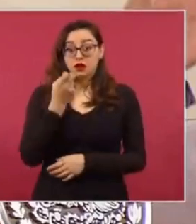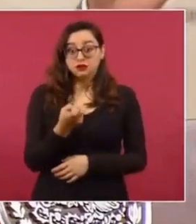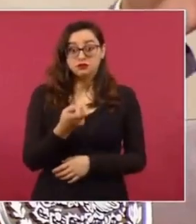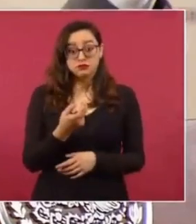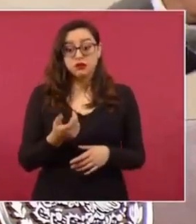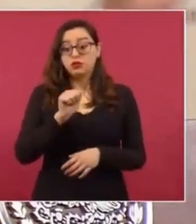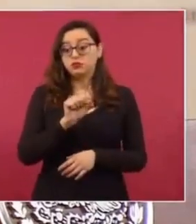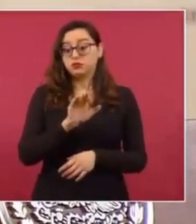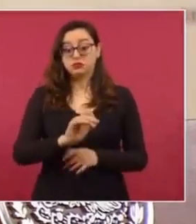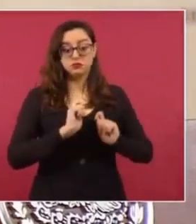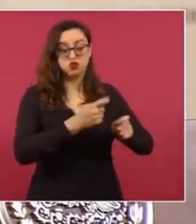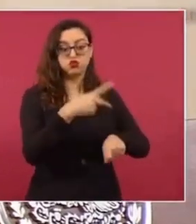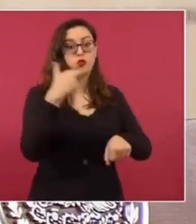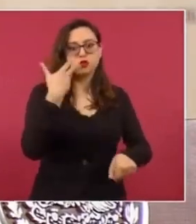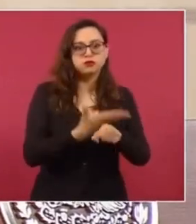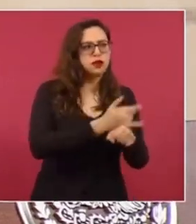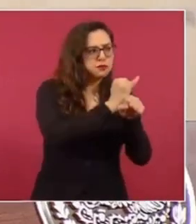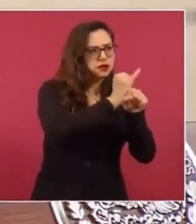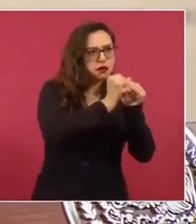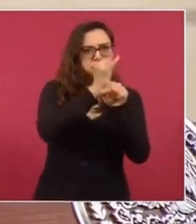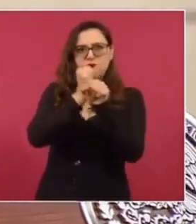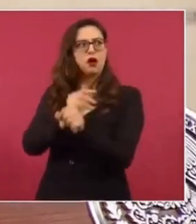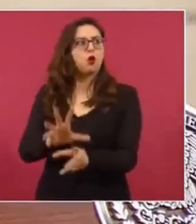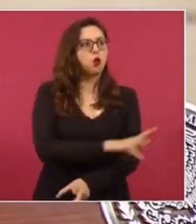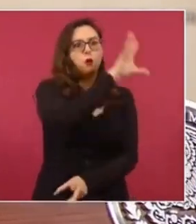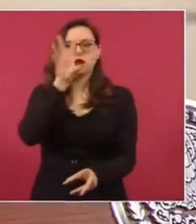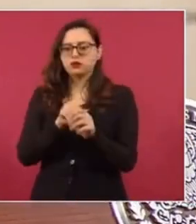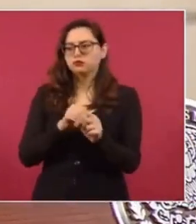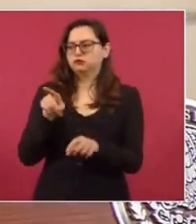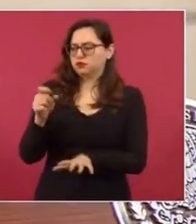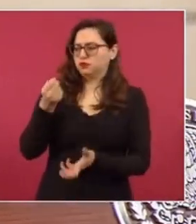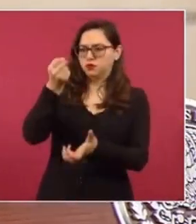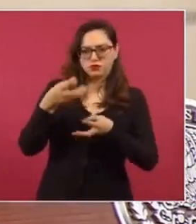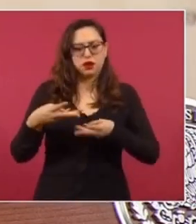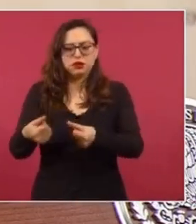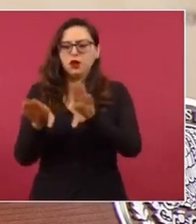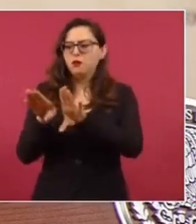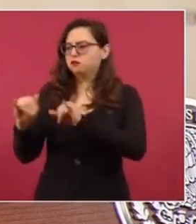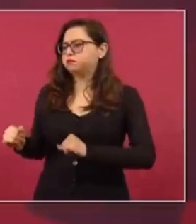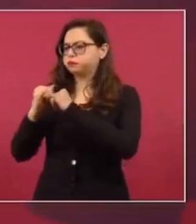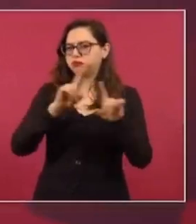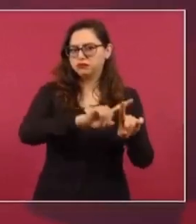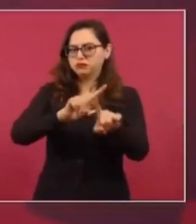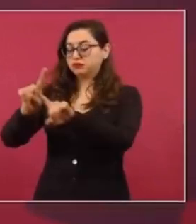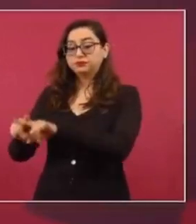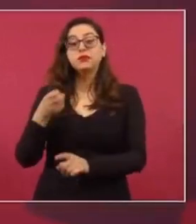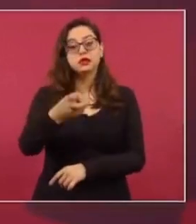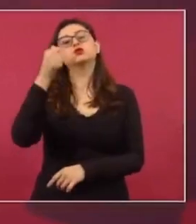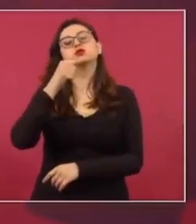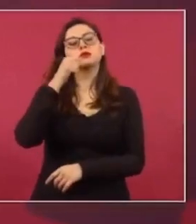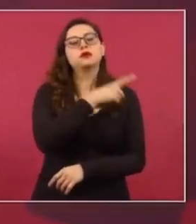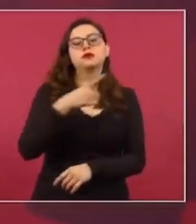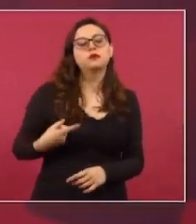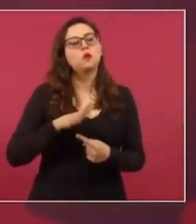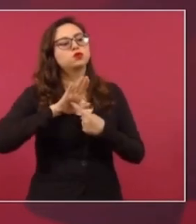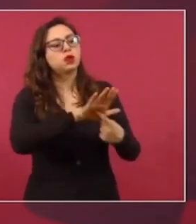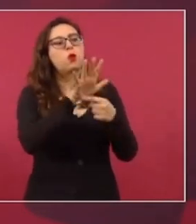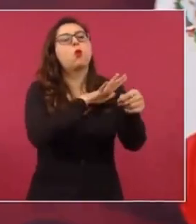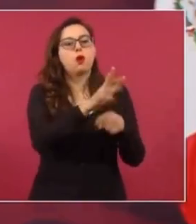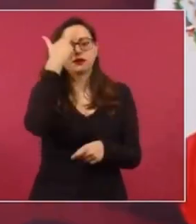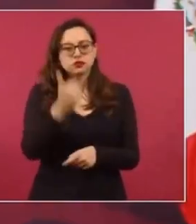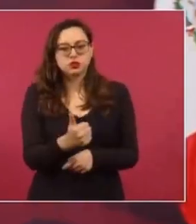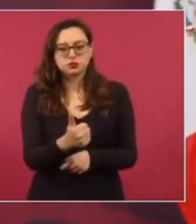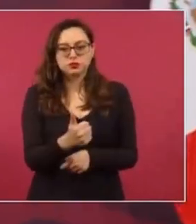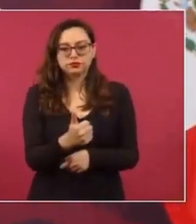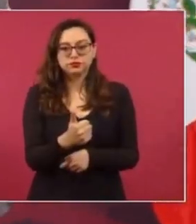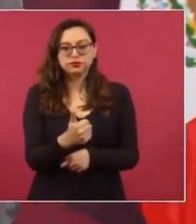está llevando a cabo seguimiento sobre el ejercicio del presupuesto. Entonces, aclarar que si la